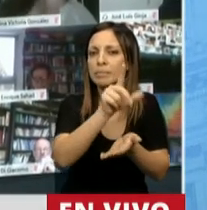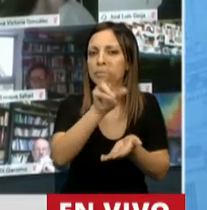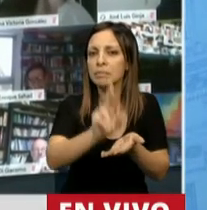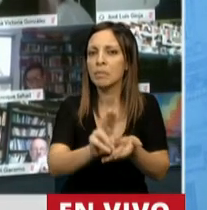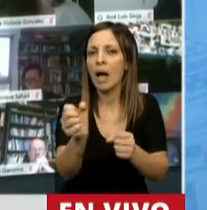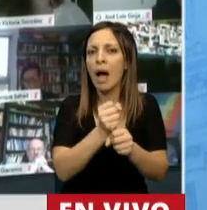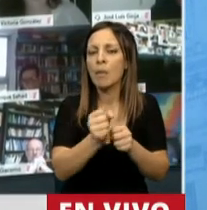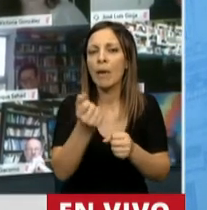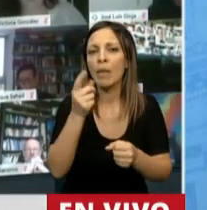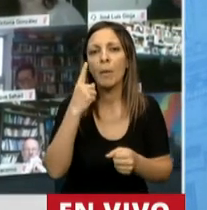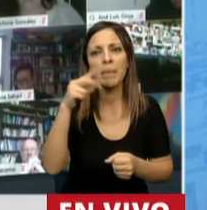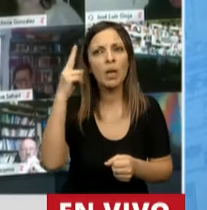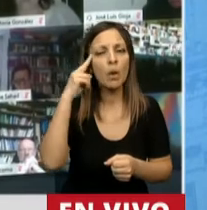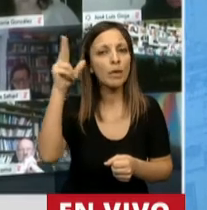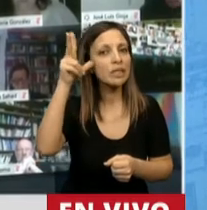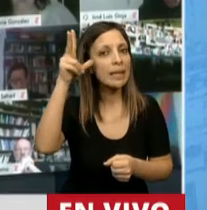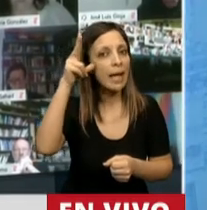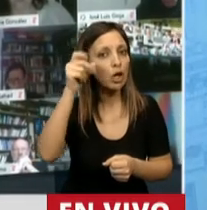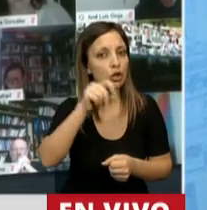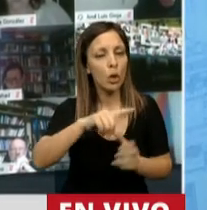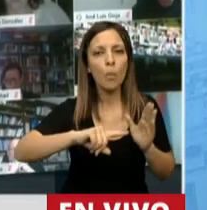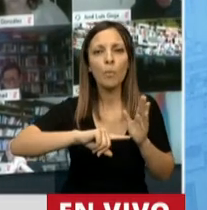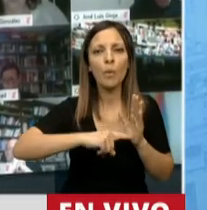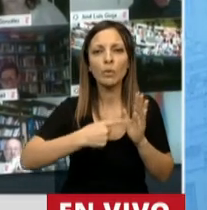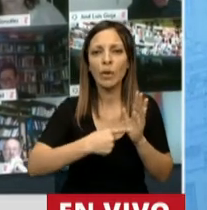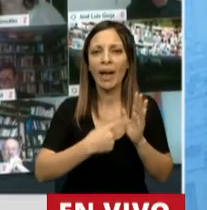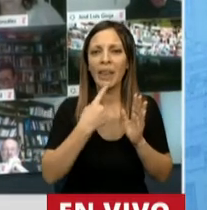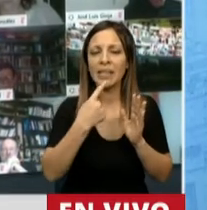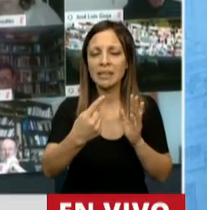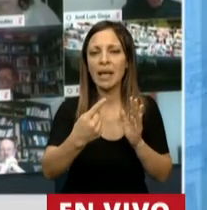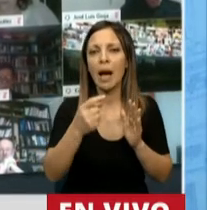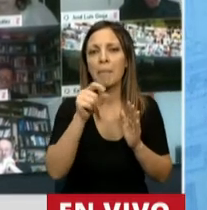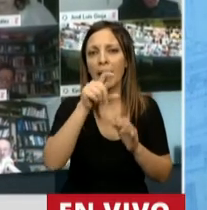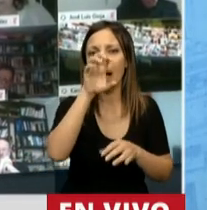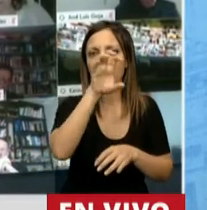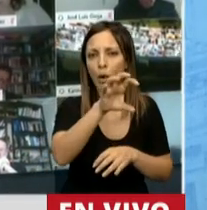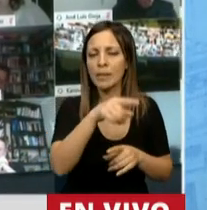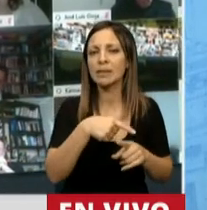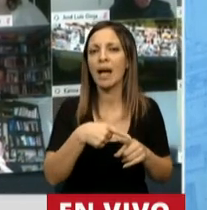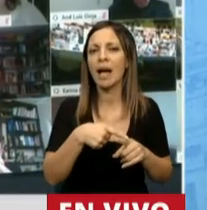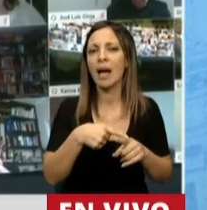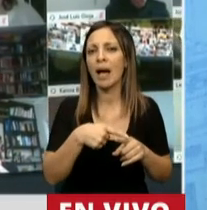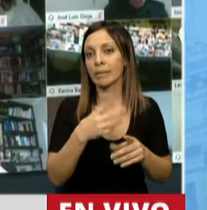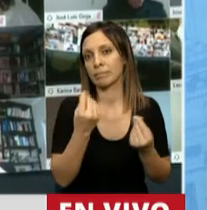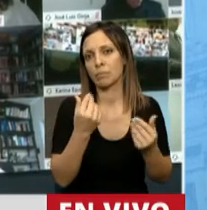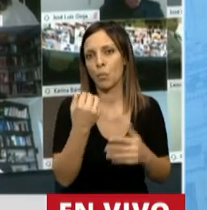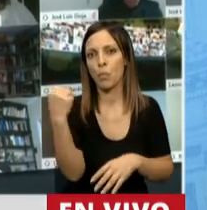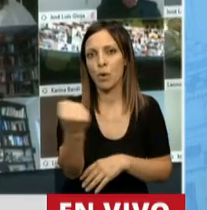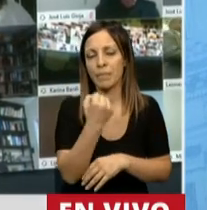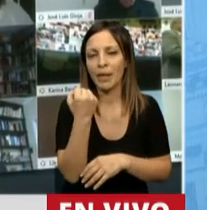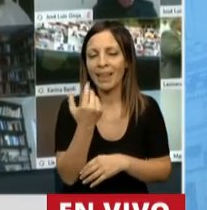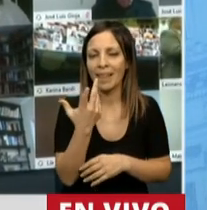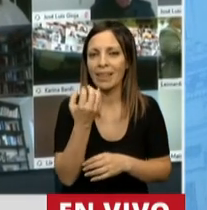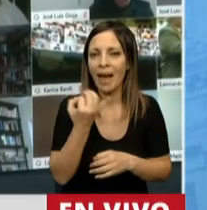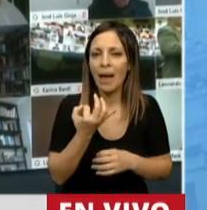año 1988, aquel famoso punto, a donde para nuestra provincia significa un montón de